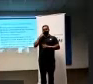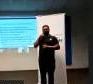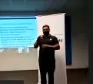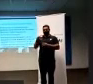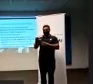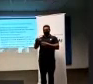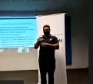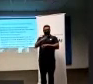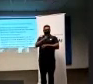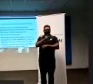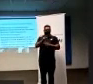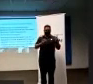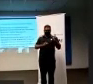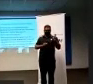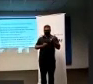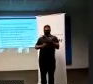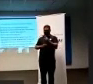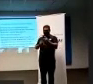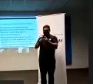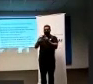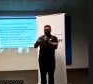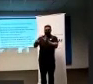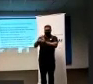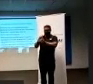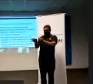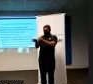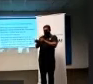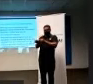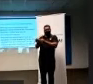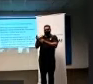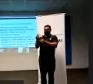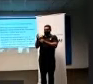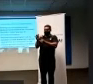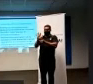lo tanto podrían recibir la vacuna bajo la supervisión de su médico tratante. Siguiente.